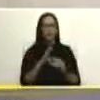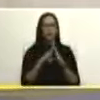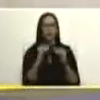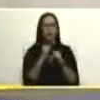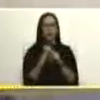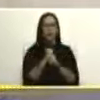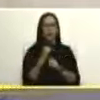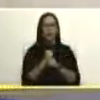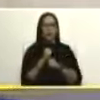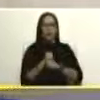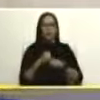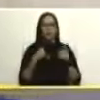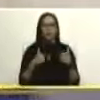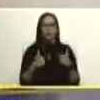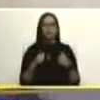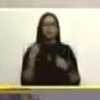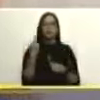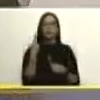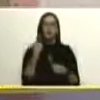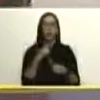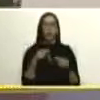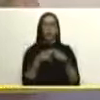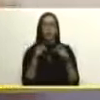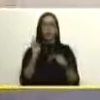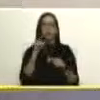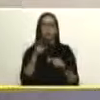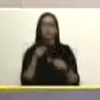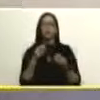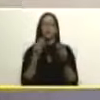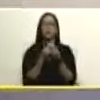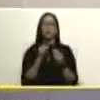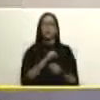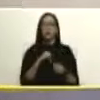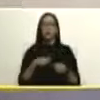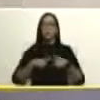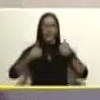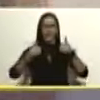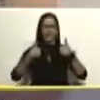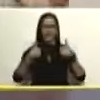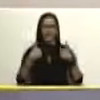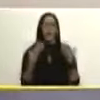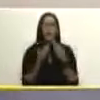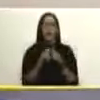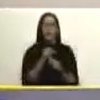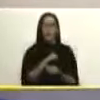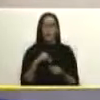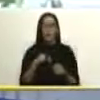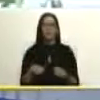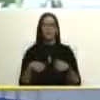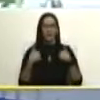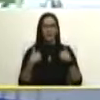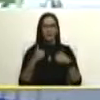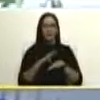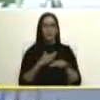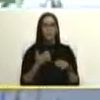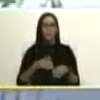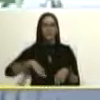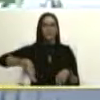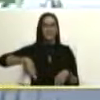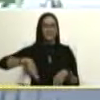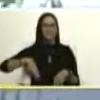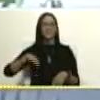Y bueno, somos un solo equipo, como lo que usted puso. Juntos somos más. Juntos somos, más. Porque el Esequibo